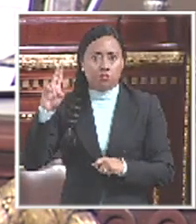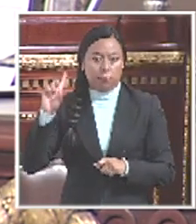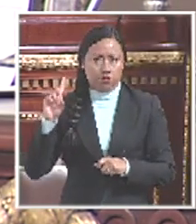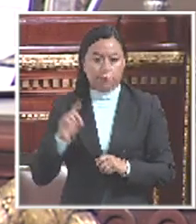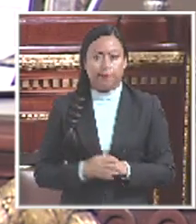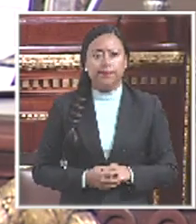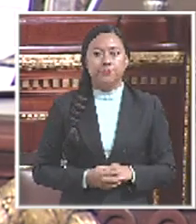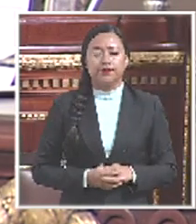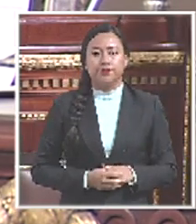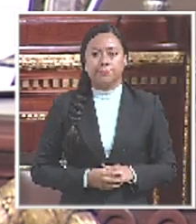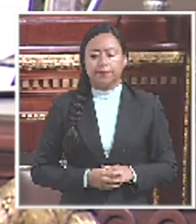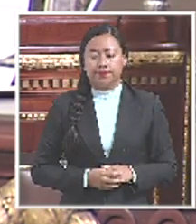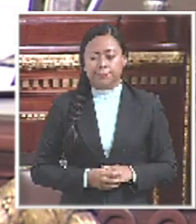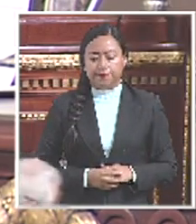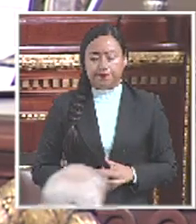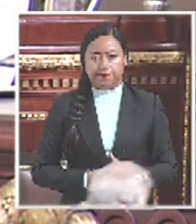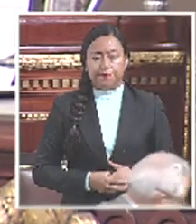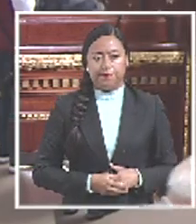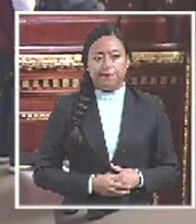diputado.